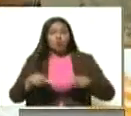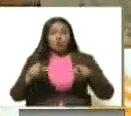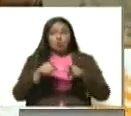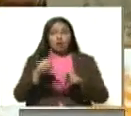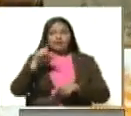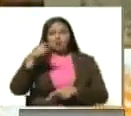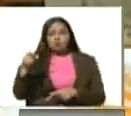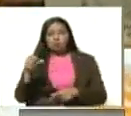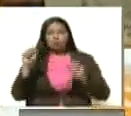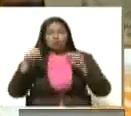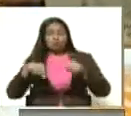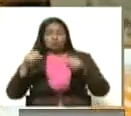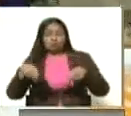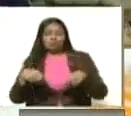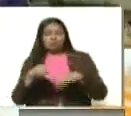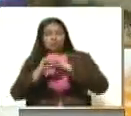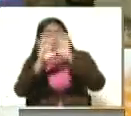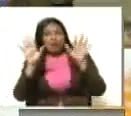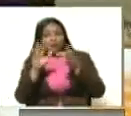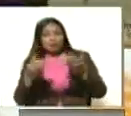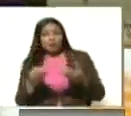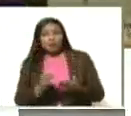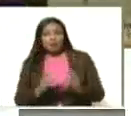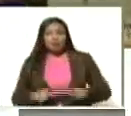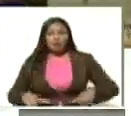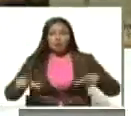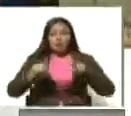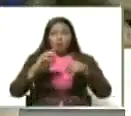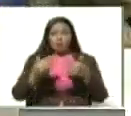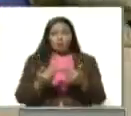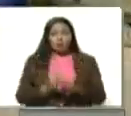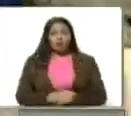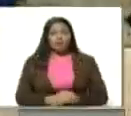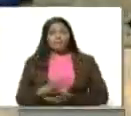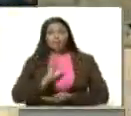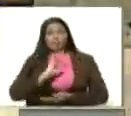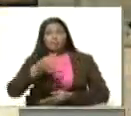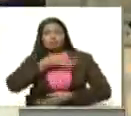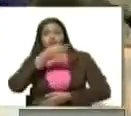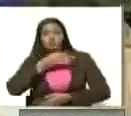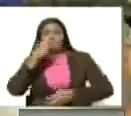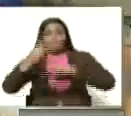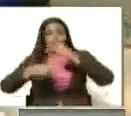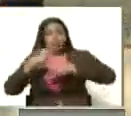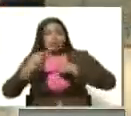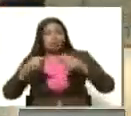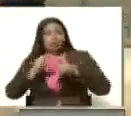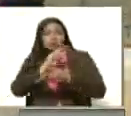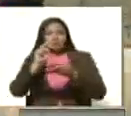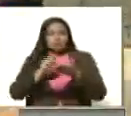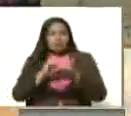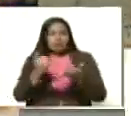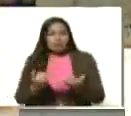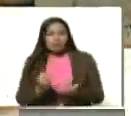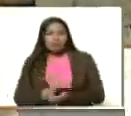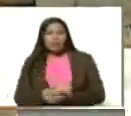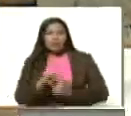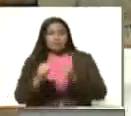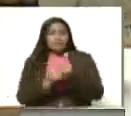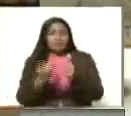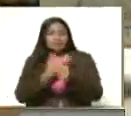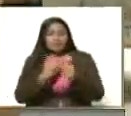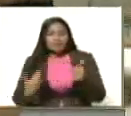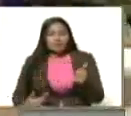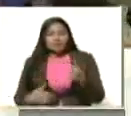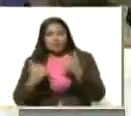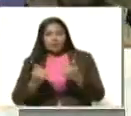mencionando, supuesto. Diputada? Sí, cómo no, y en plataformas orgánicas, sociales y políticas, la Nacional de la Una Mujer, la Vicepresidencia de Mujeres